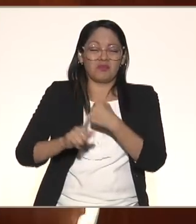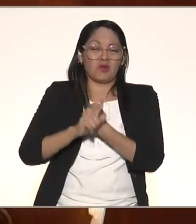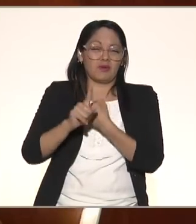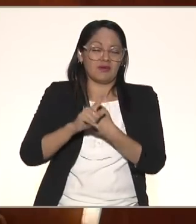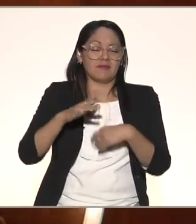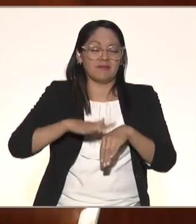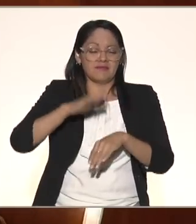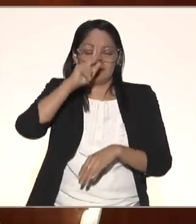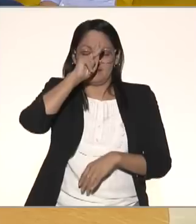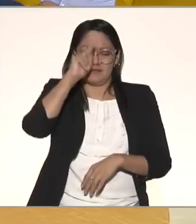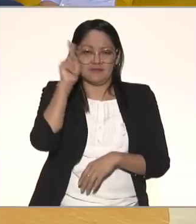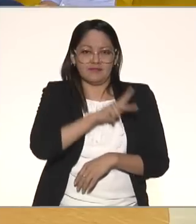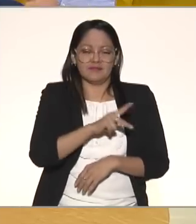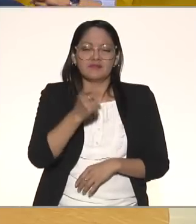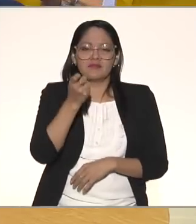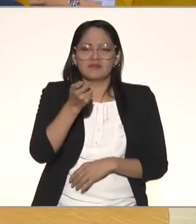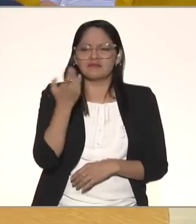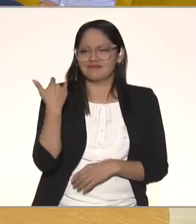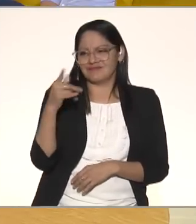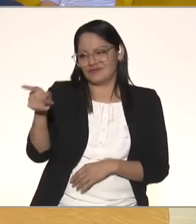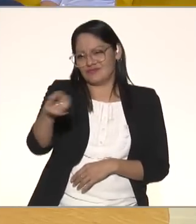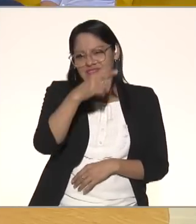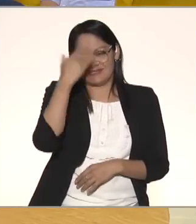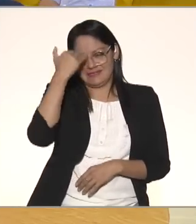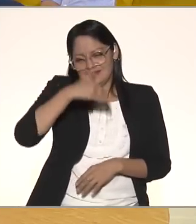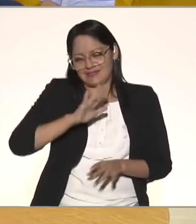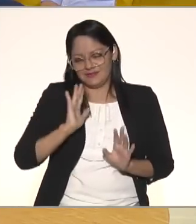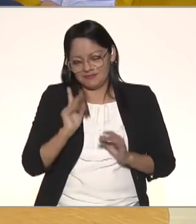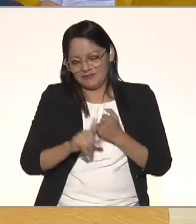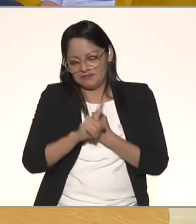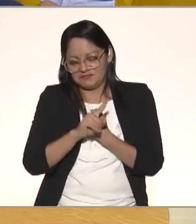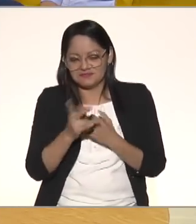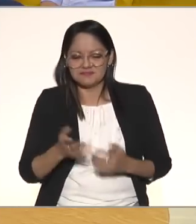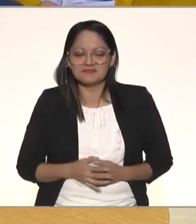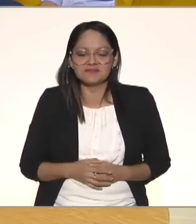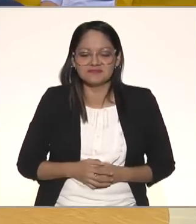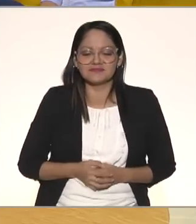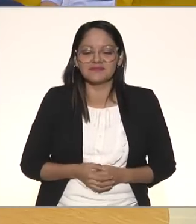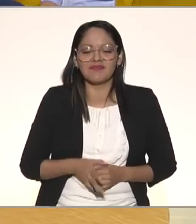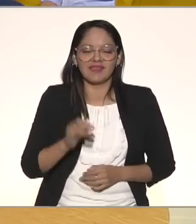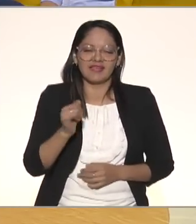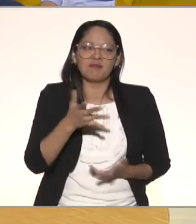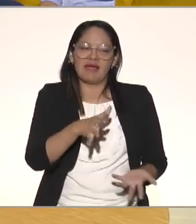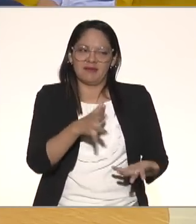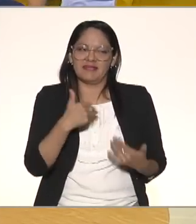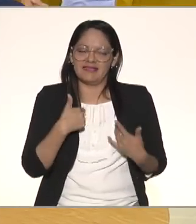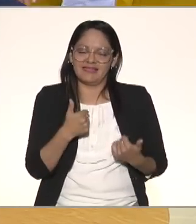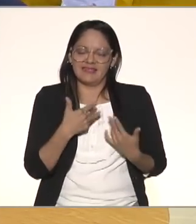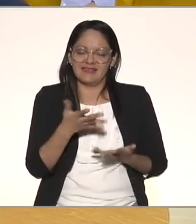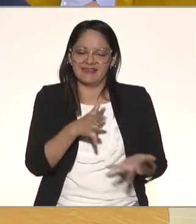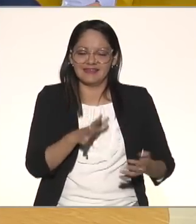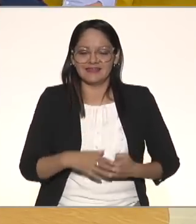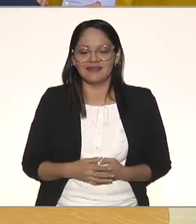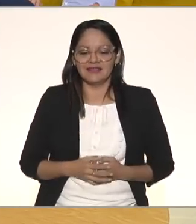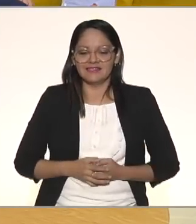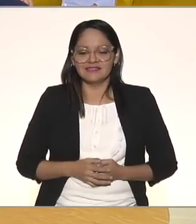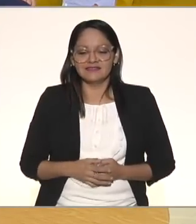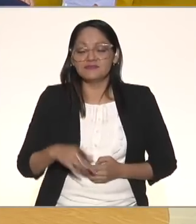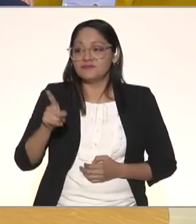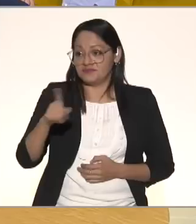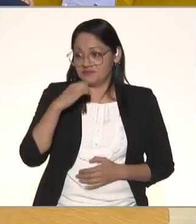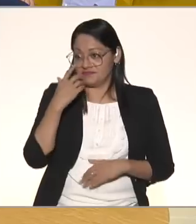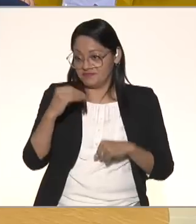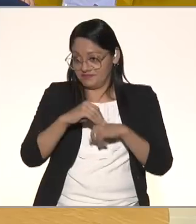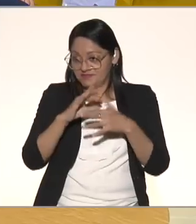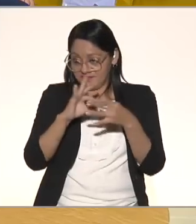algunos de ustedes comprenderán. Más o menos, ¿verdad? Algo que quieras